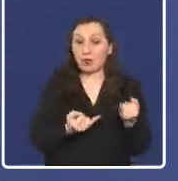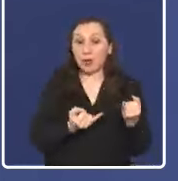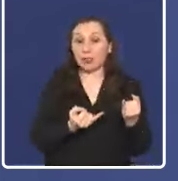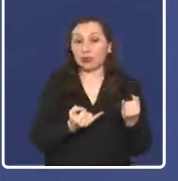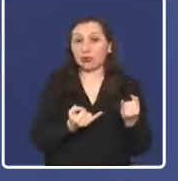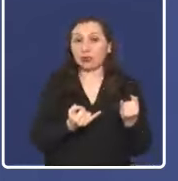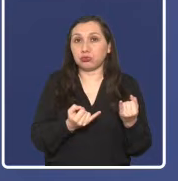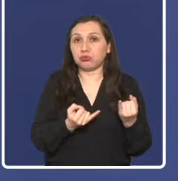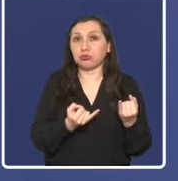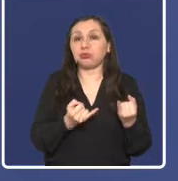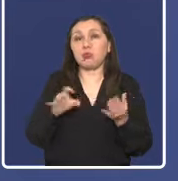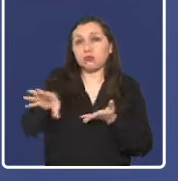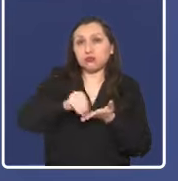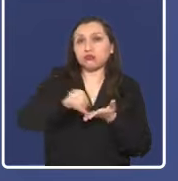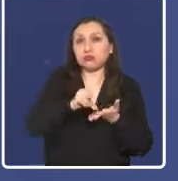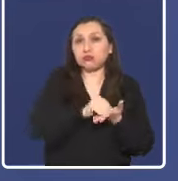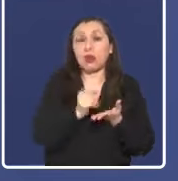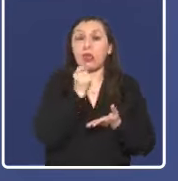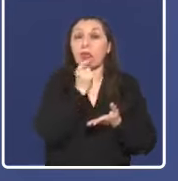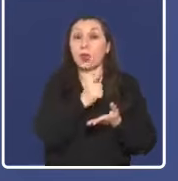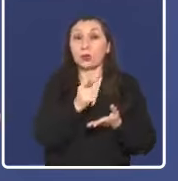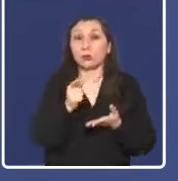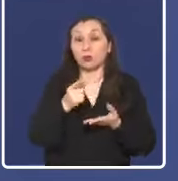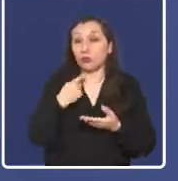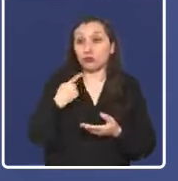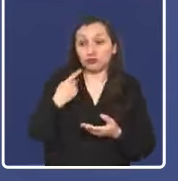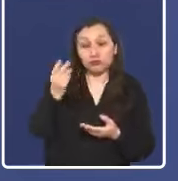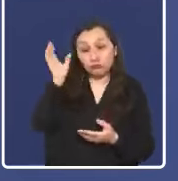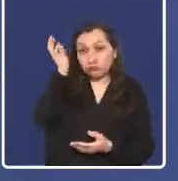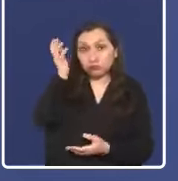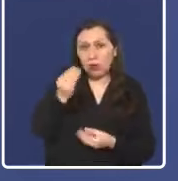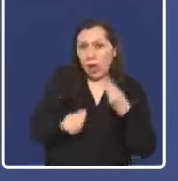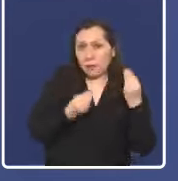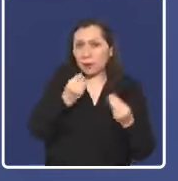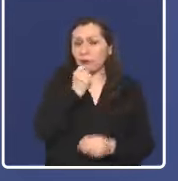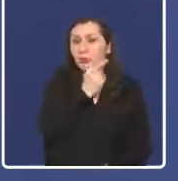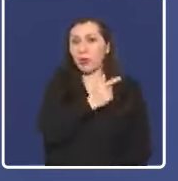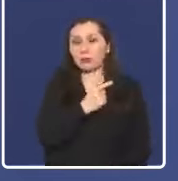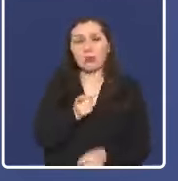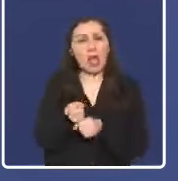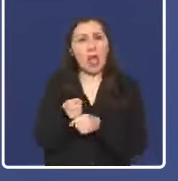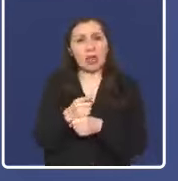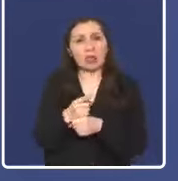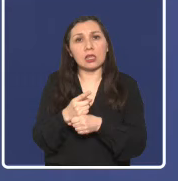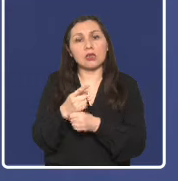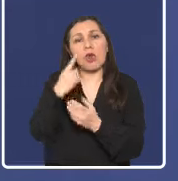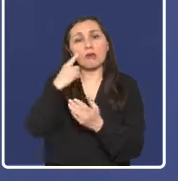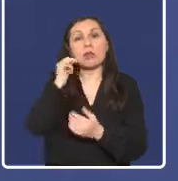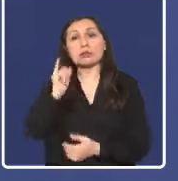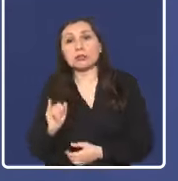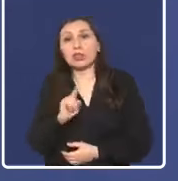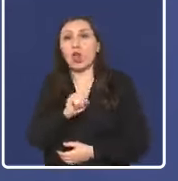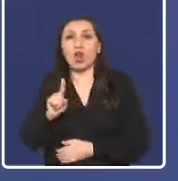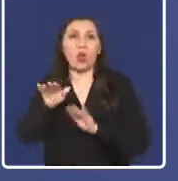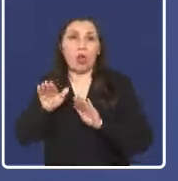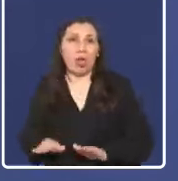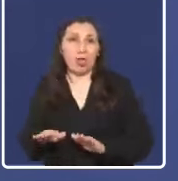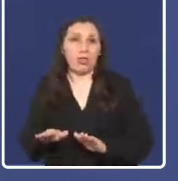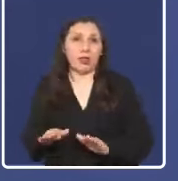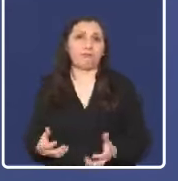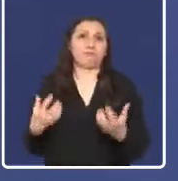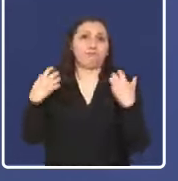antecedentes que se recabaran respecto a una denuncia que no conocíamos, íbamos inmediatamente a evaluar su continuidad en el cargo.